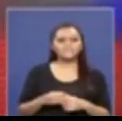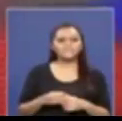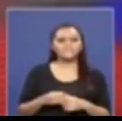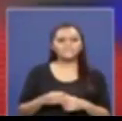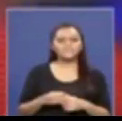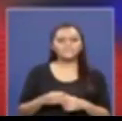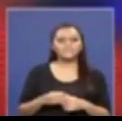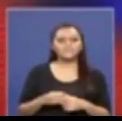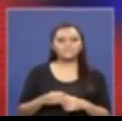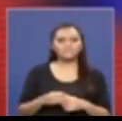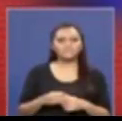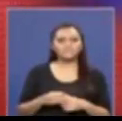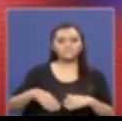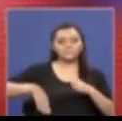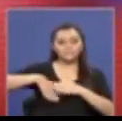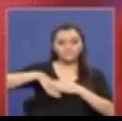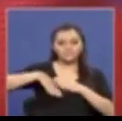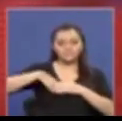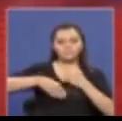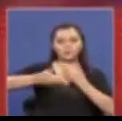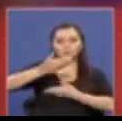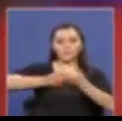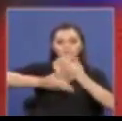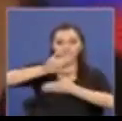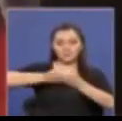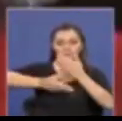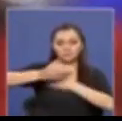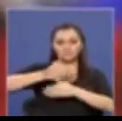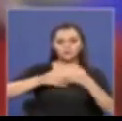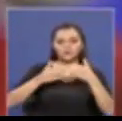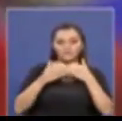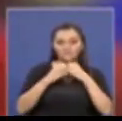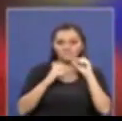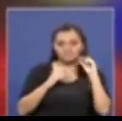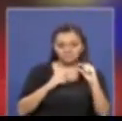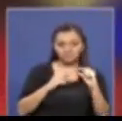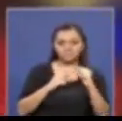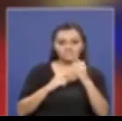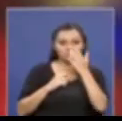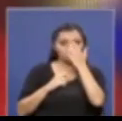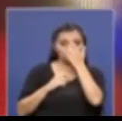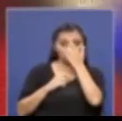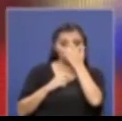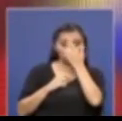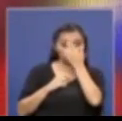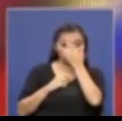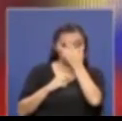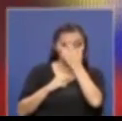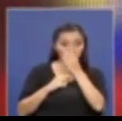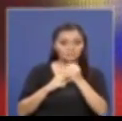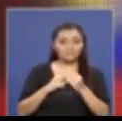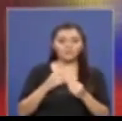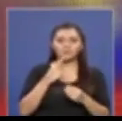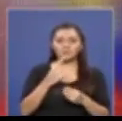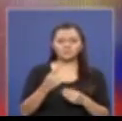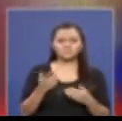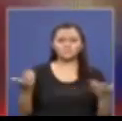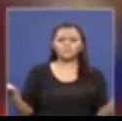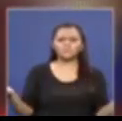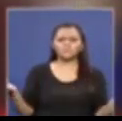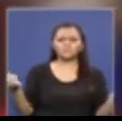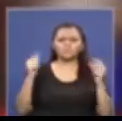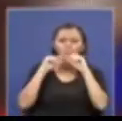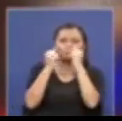Hemos repuesto restricciones en comercialización de equipos ineficientes. Eso es lo que dicen los ultraliberales, que estamos